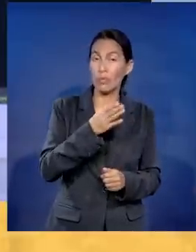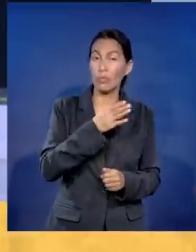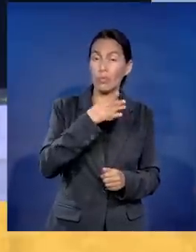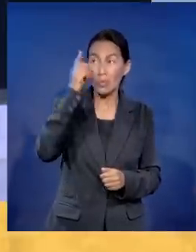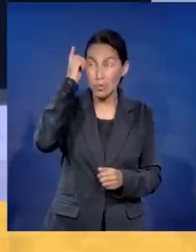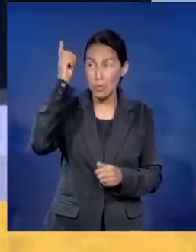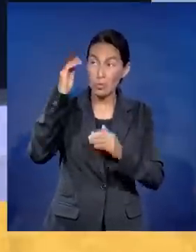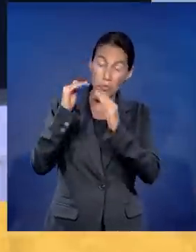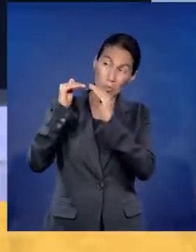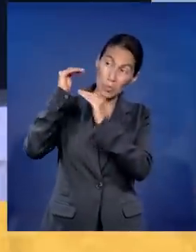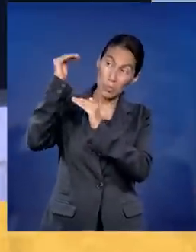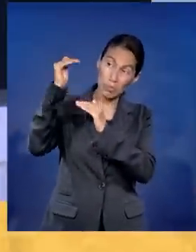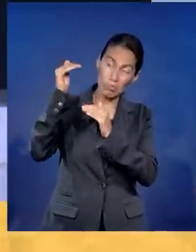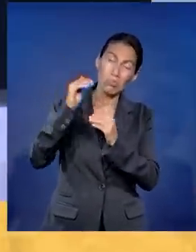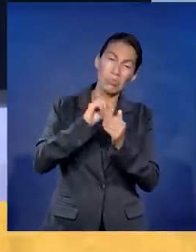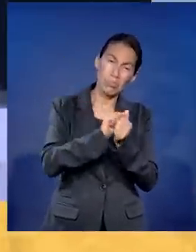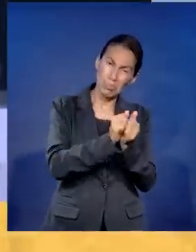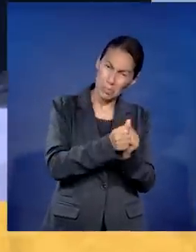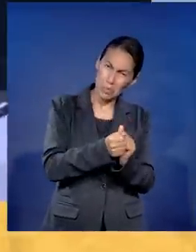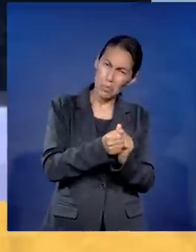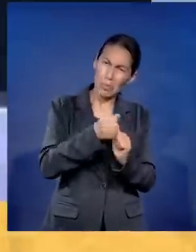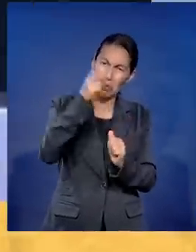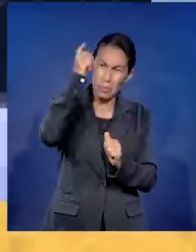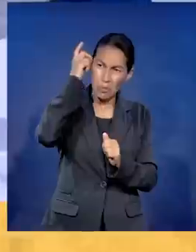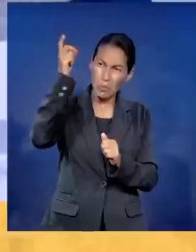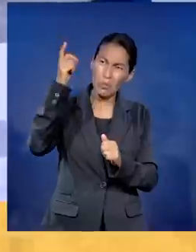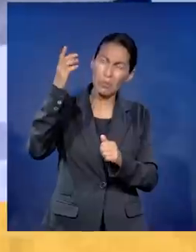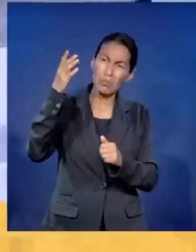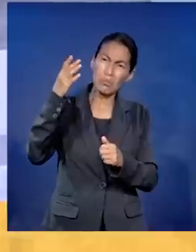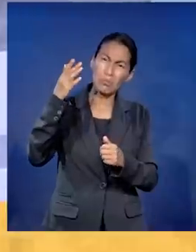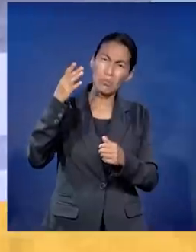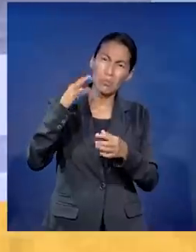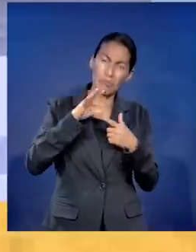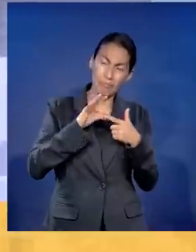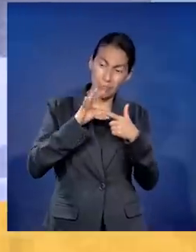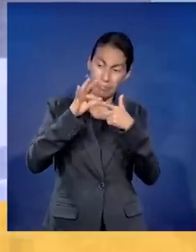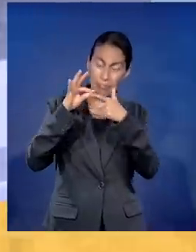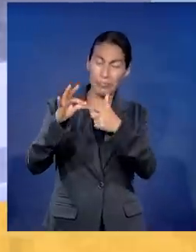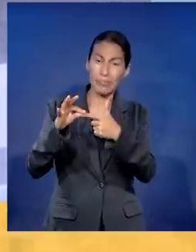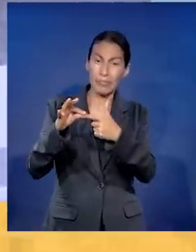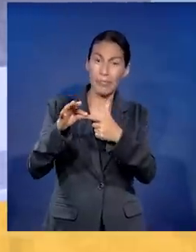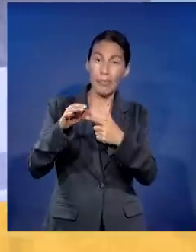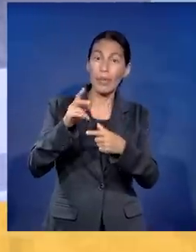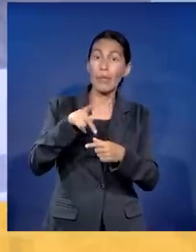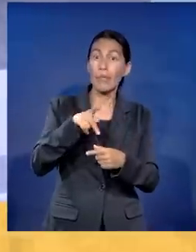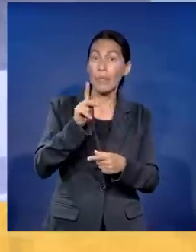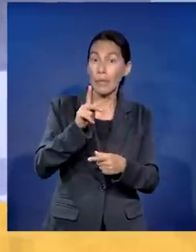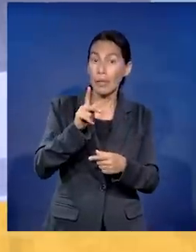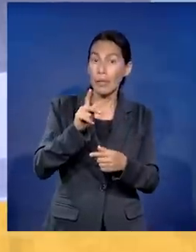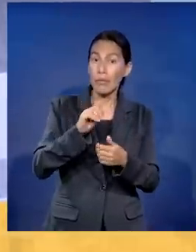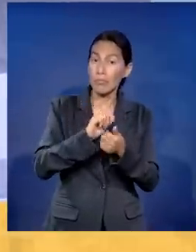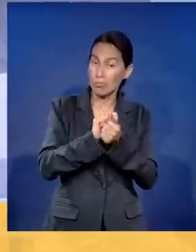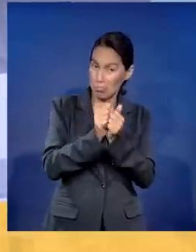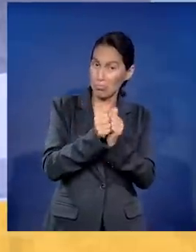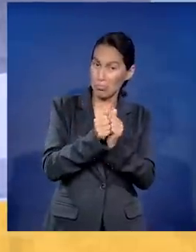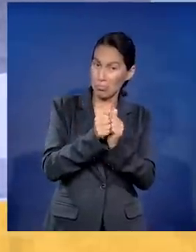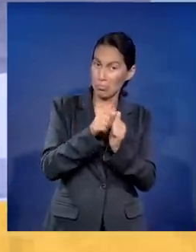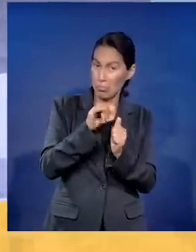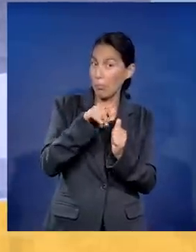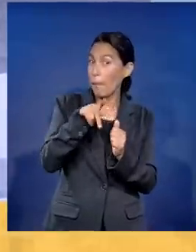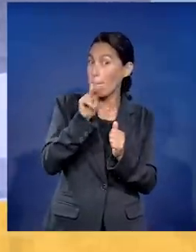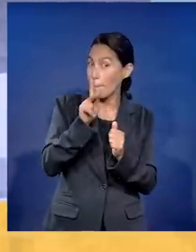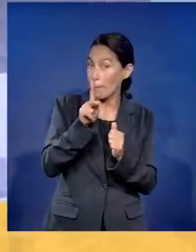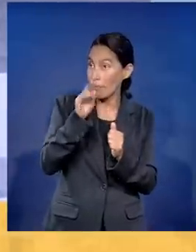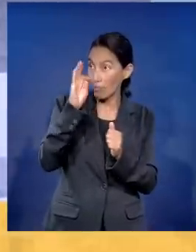esto es bueno Están convencidos de que Dios es Dios están convencidos de que Dios debe dirigir la vida pero por alguna razón solamente están